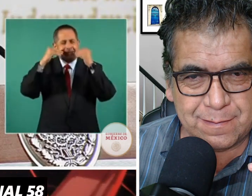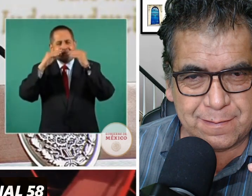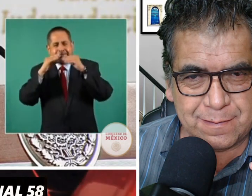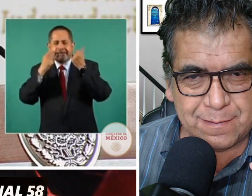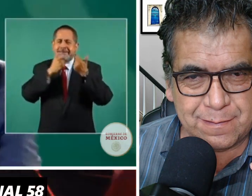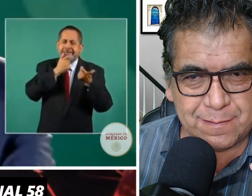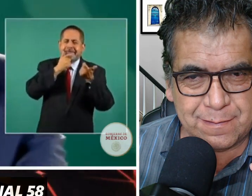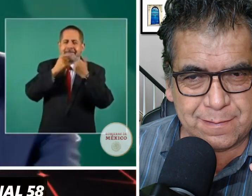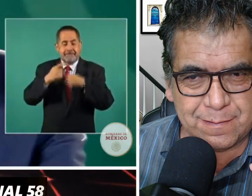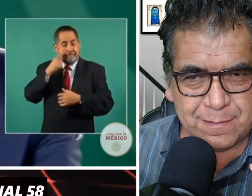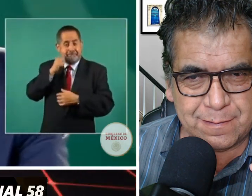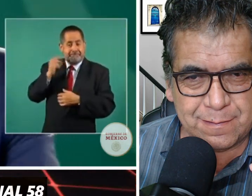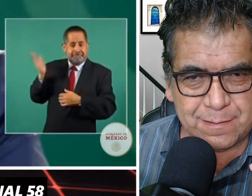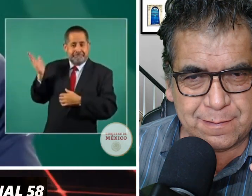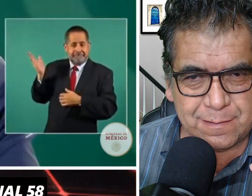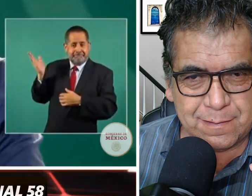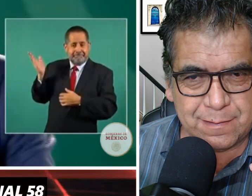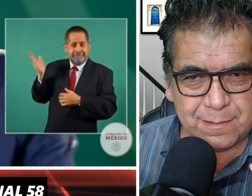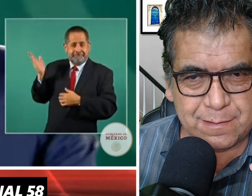y andaba así